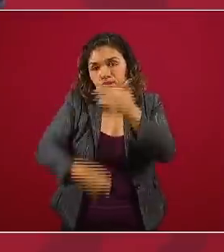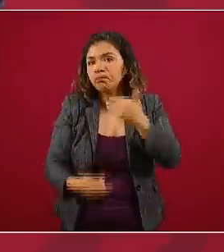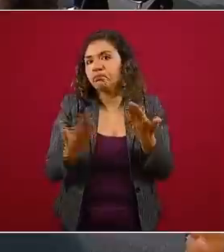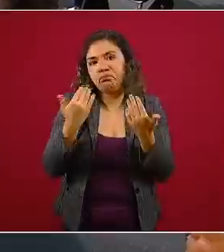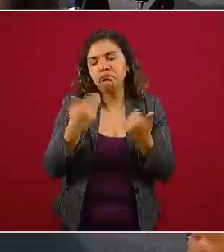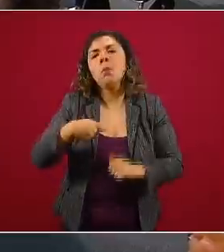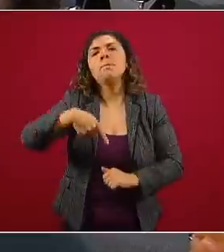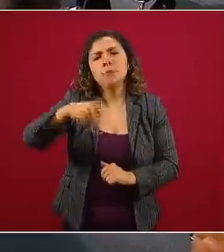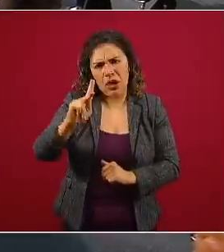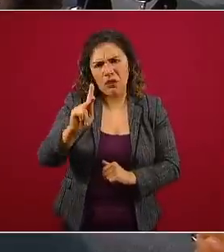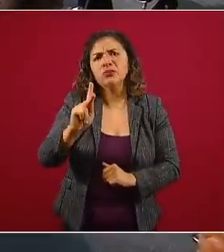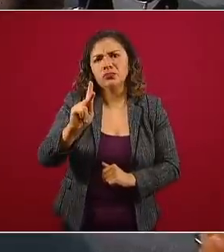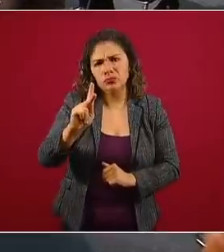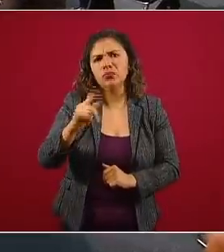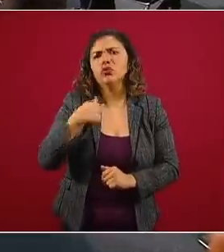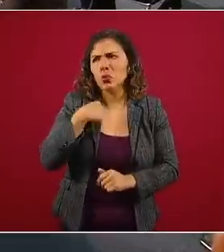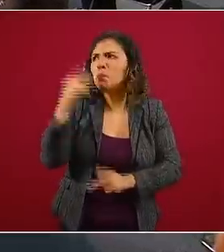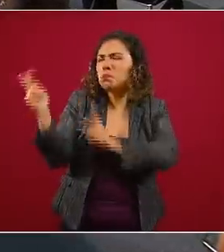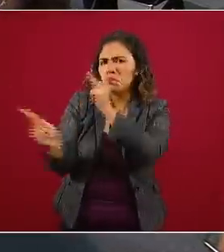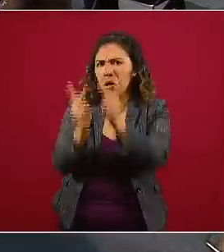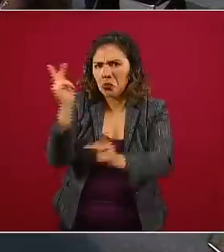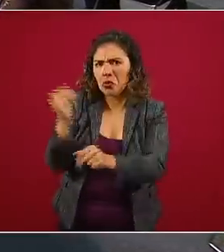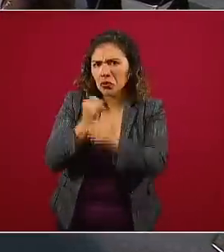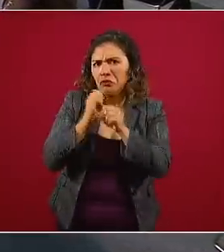pero si vamos a informar